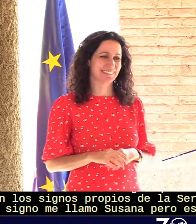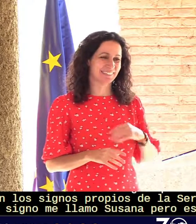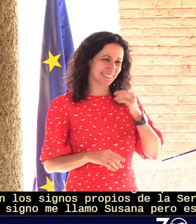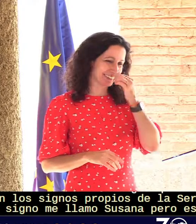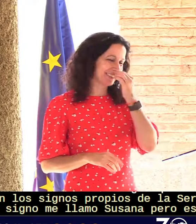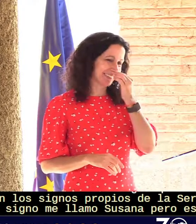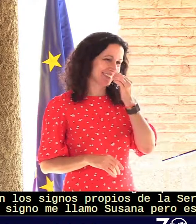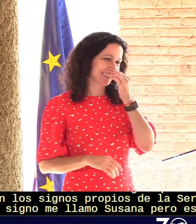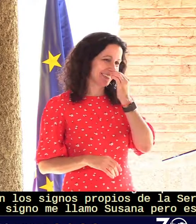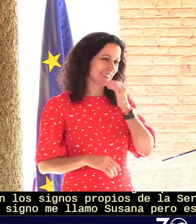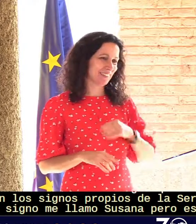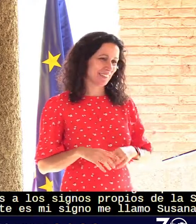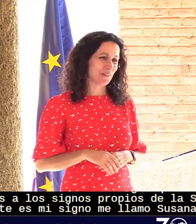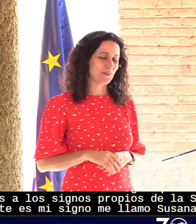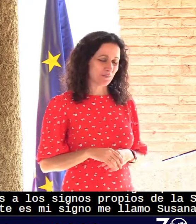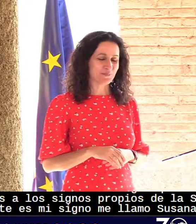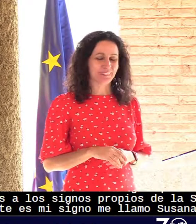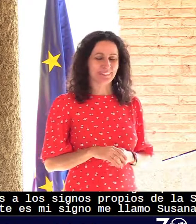signo